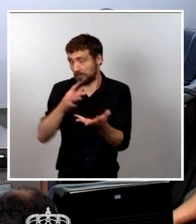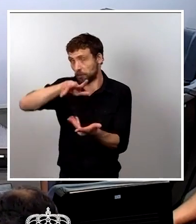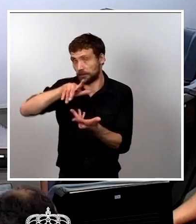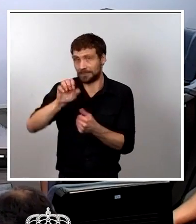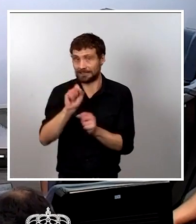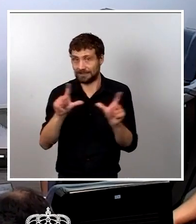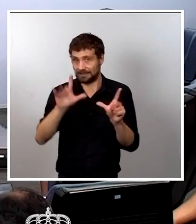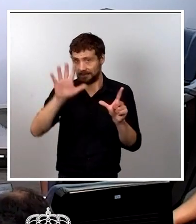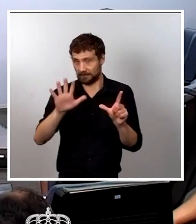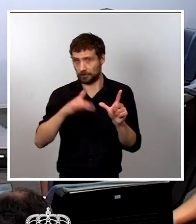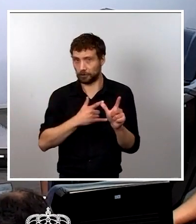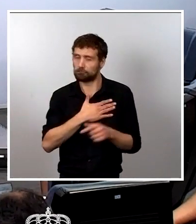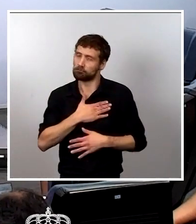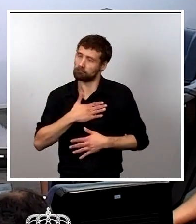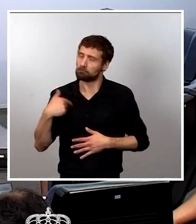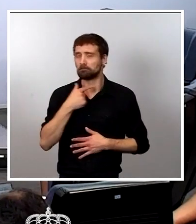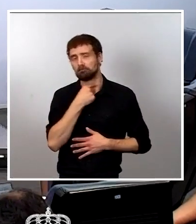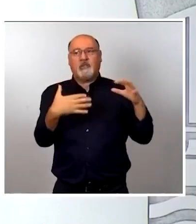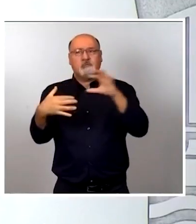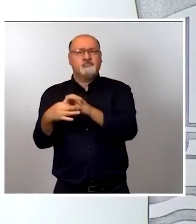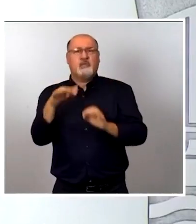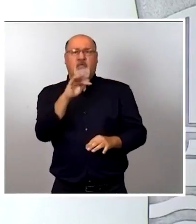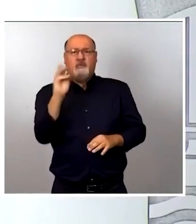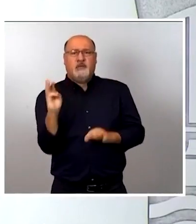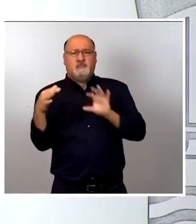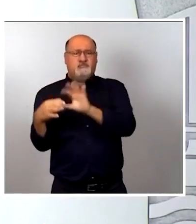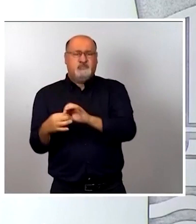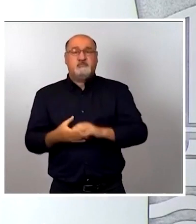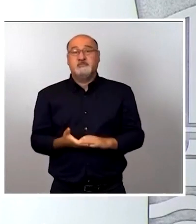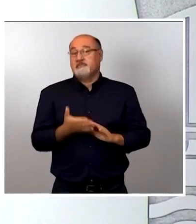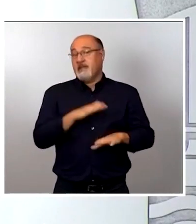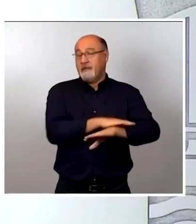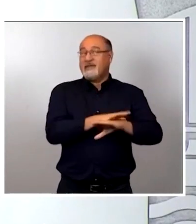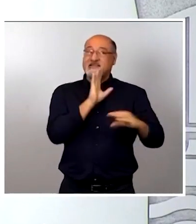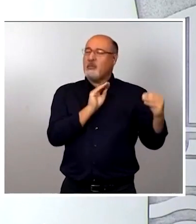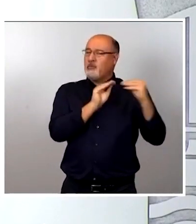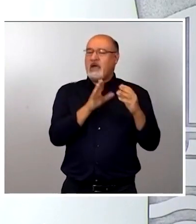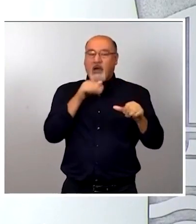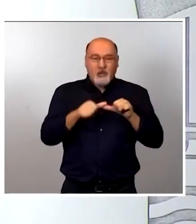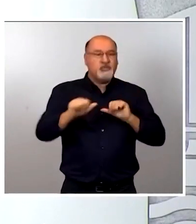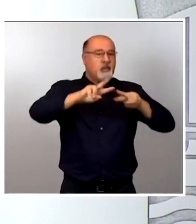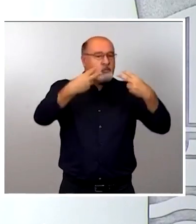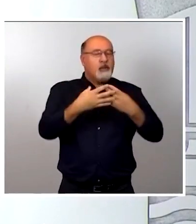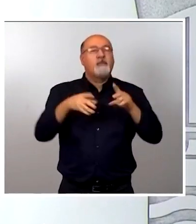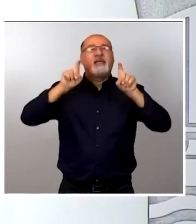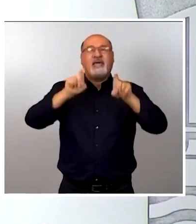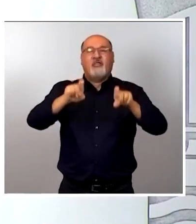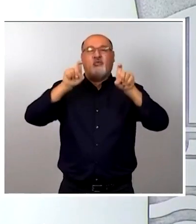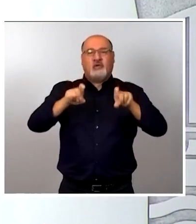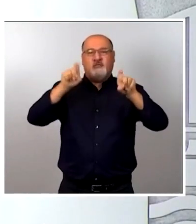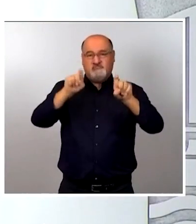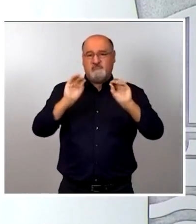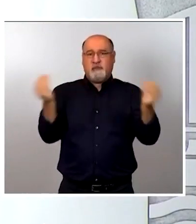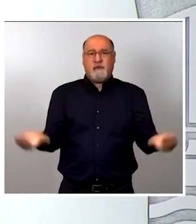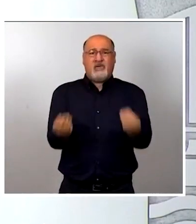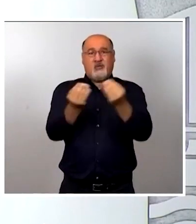según ha explicado Pilar Alegría, ministra de Educación. Va a permitir mejorar la educación de nuestros jóvenes, de